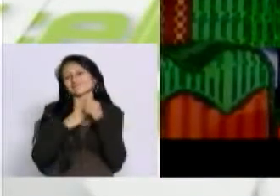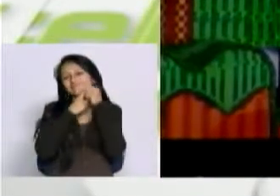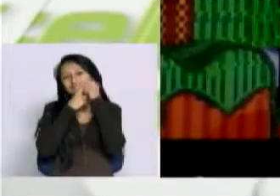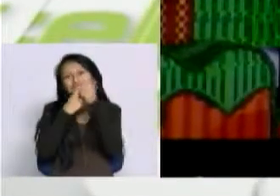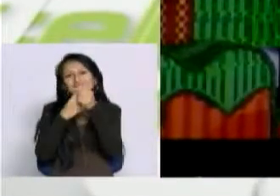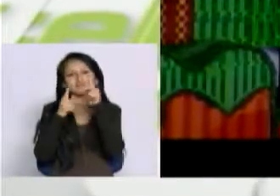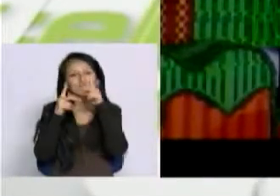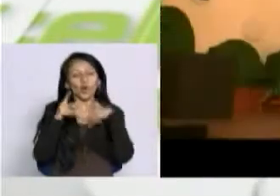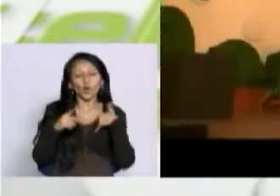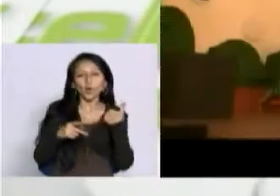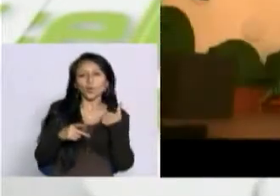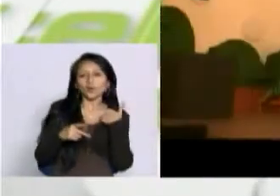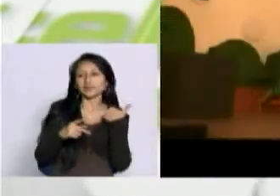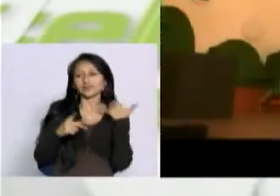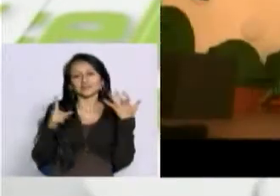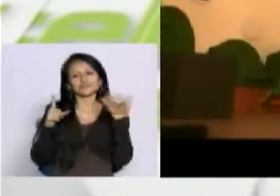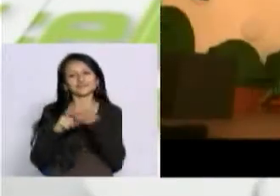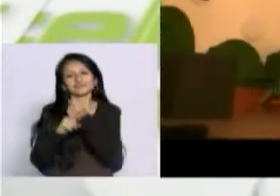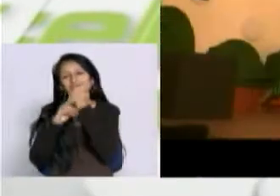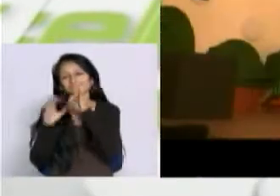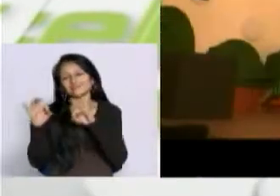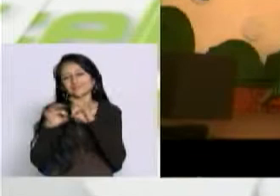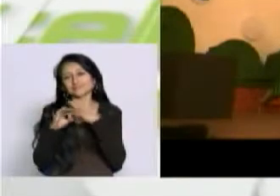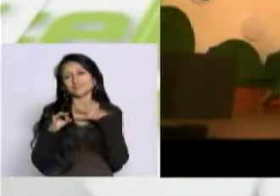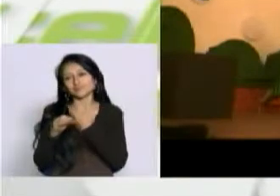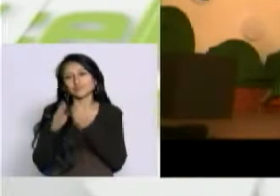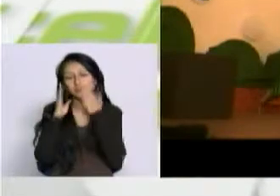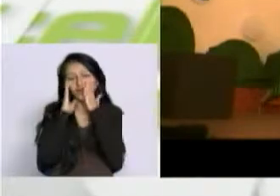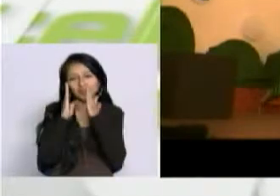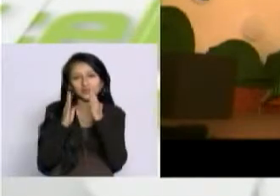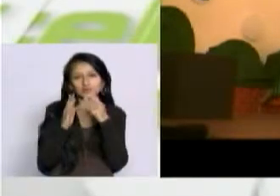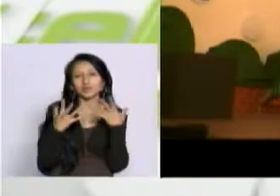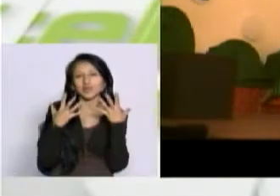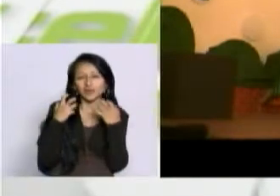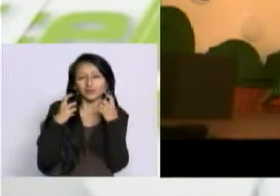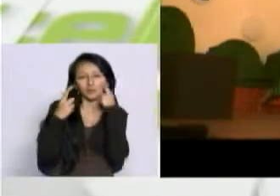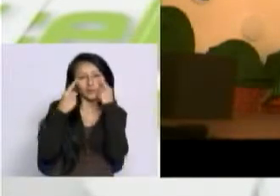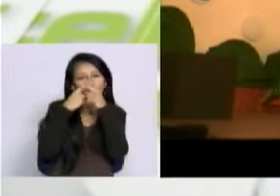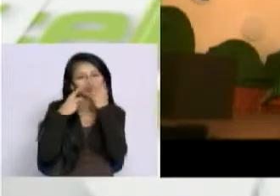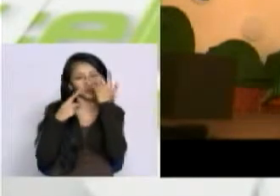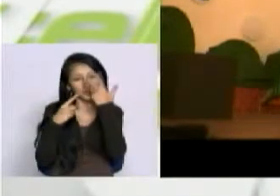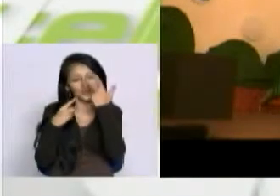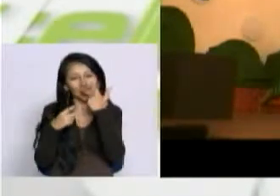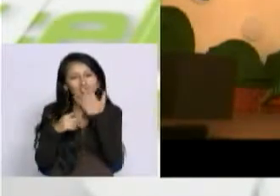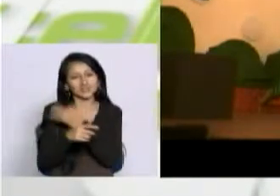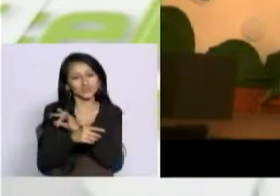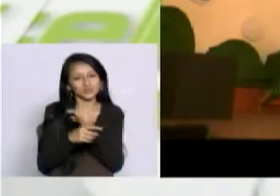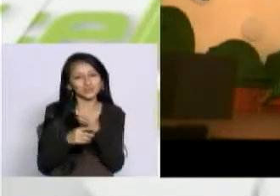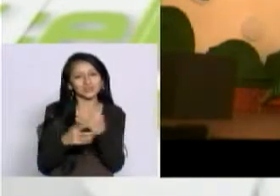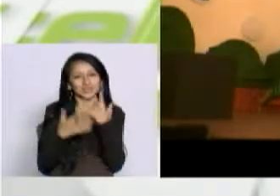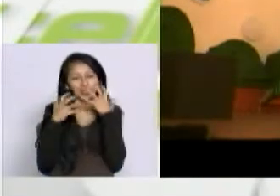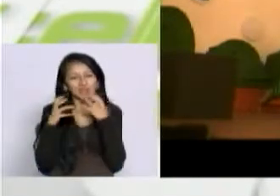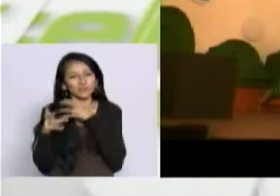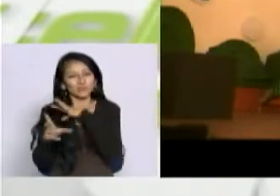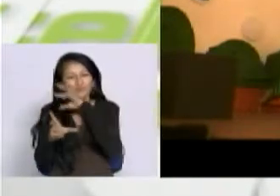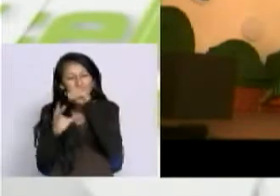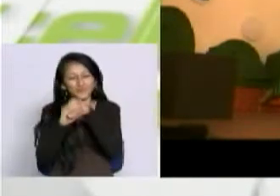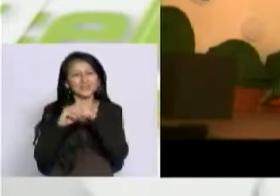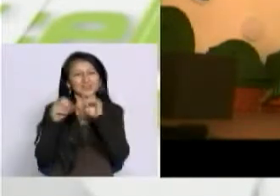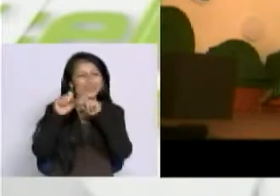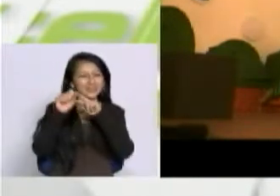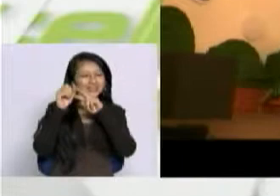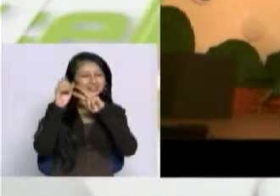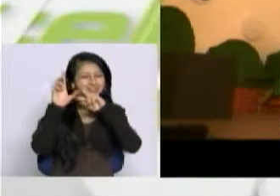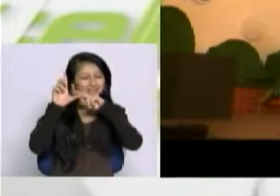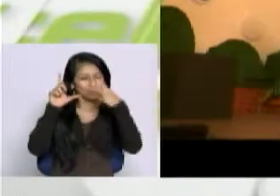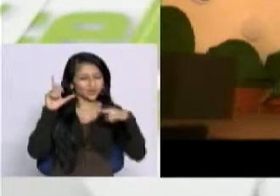nuestro en Hashtag, y por eso quisimos enfocarnos por ese lado. Queremos apuntarle a eso, queremos ser aún más tecnológicos. Vamos